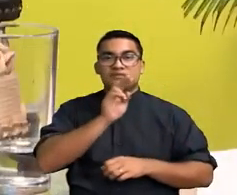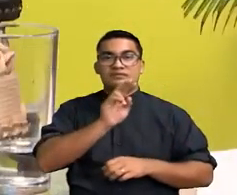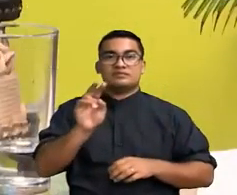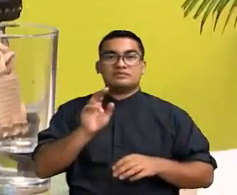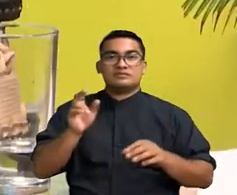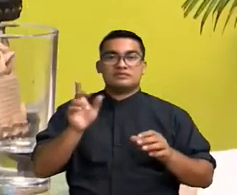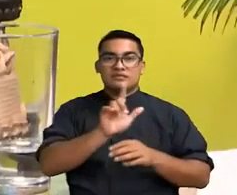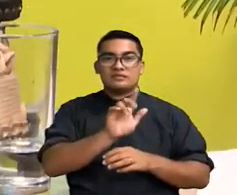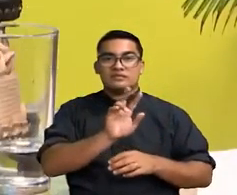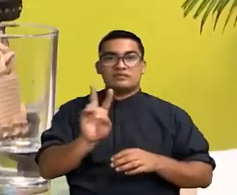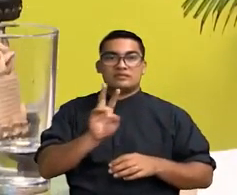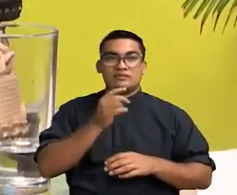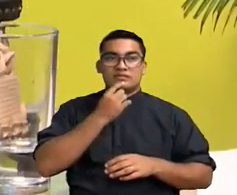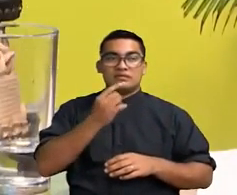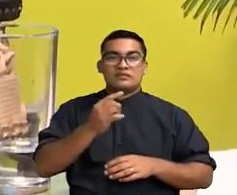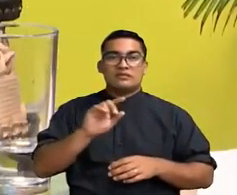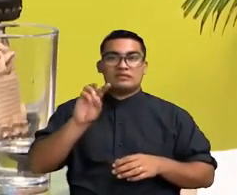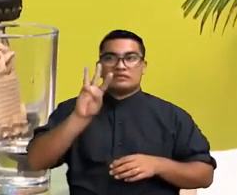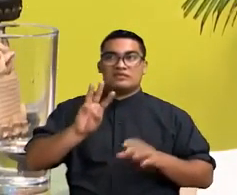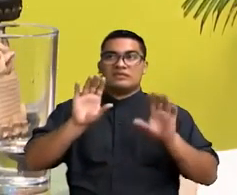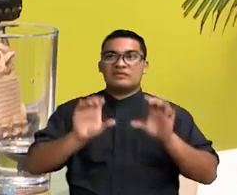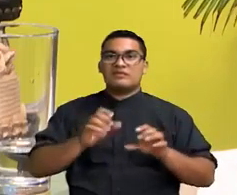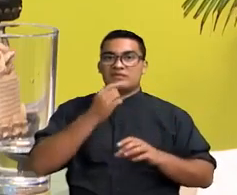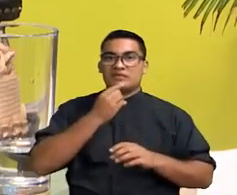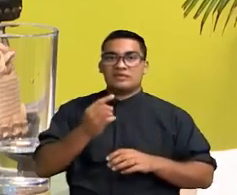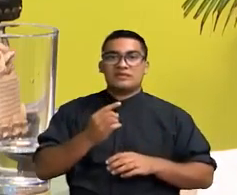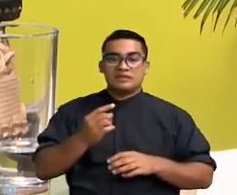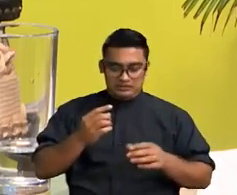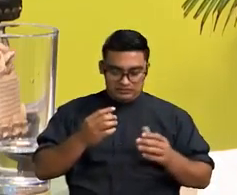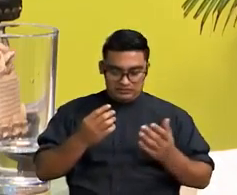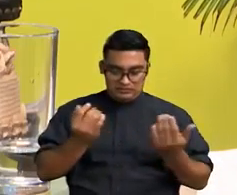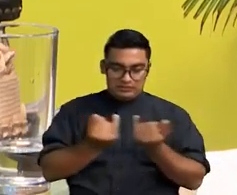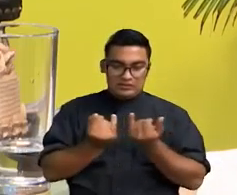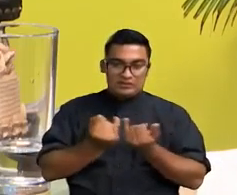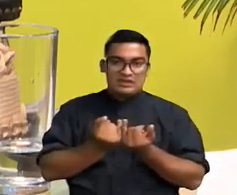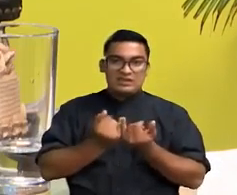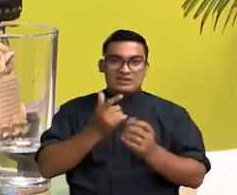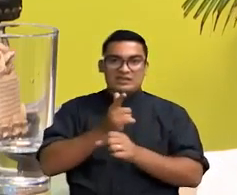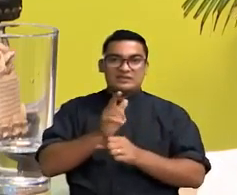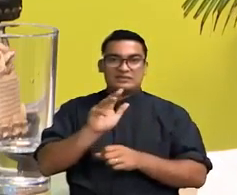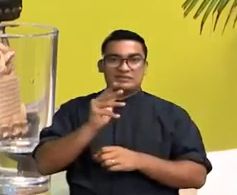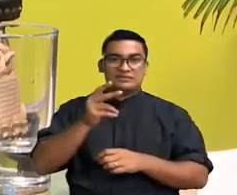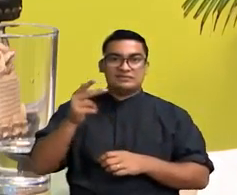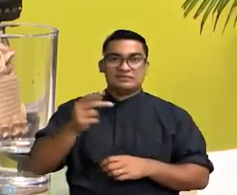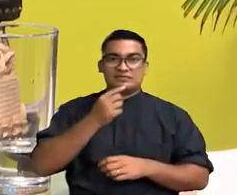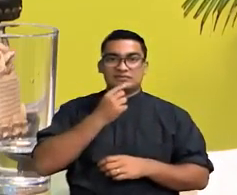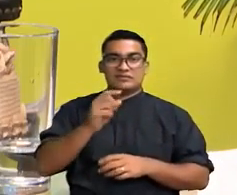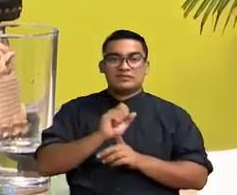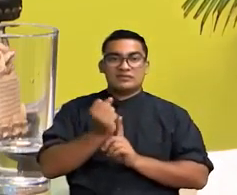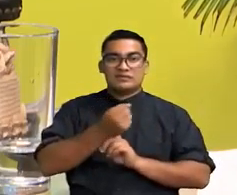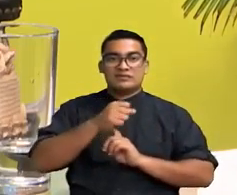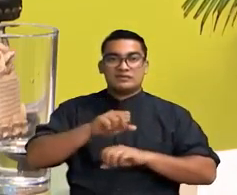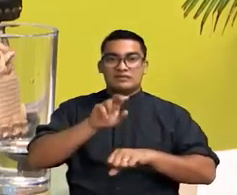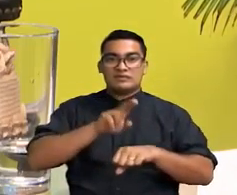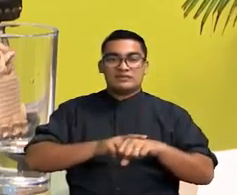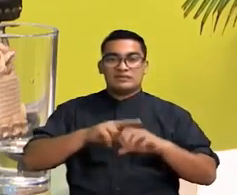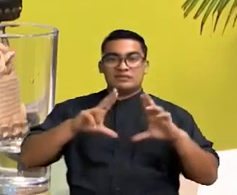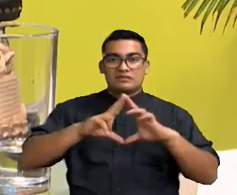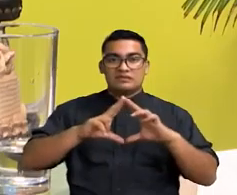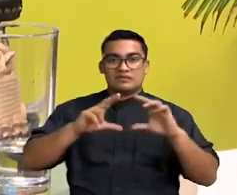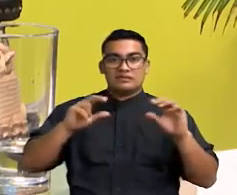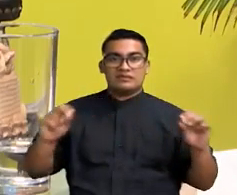sintonizándolo de lunes a viernes a partir de las 3 de la tarde a 3 y media a través de la frecuencia del canal 98, el canal parlamentario,